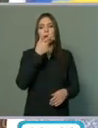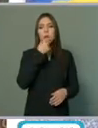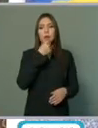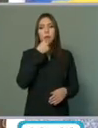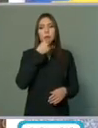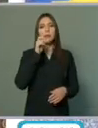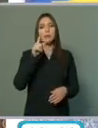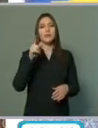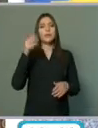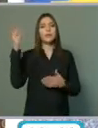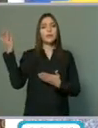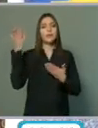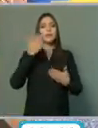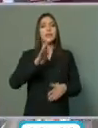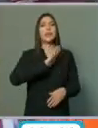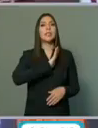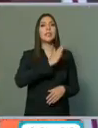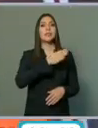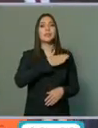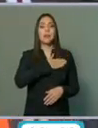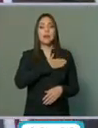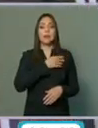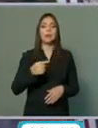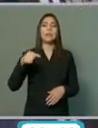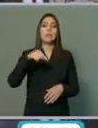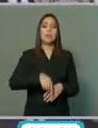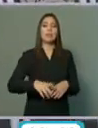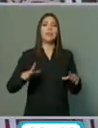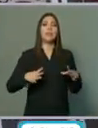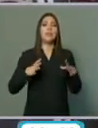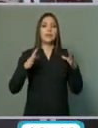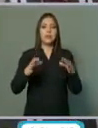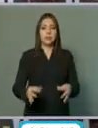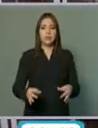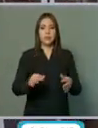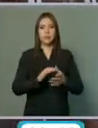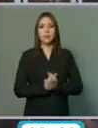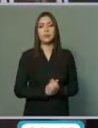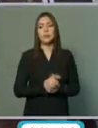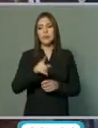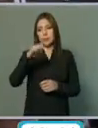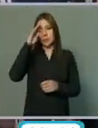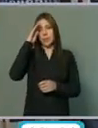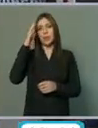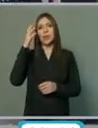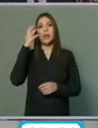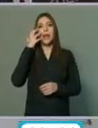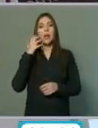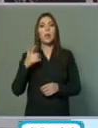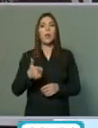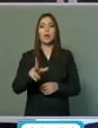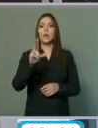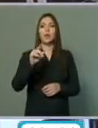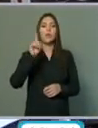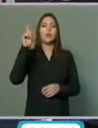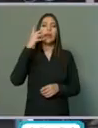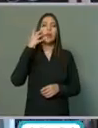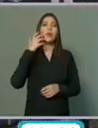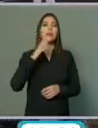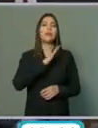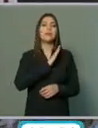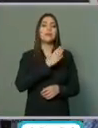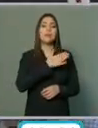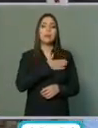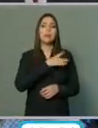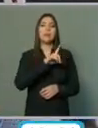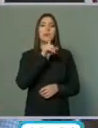de León, España. Ah, desde León, España, no León, Guanajuato. No, León, España. Y puso